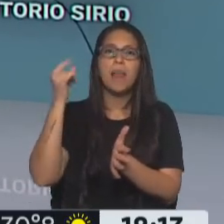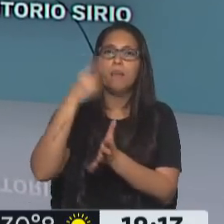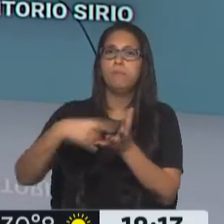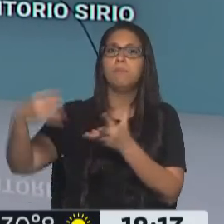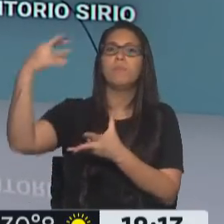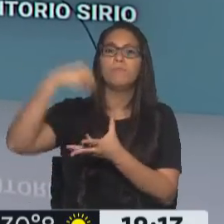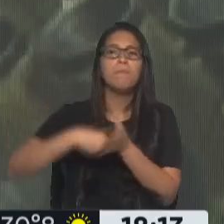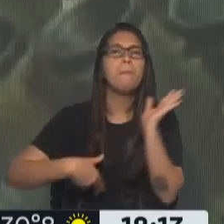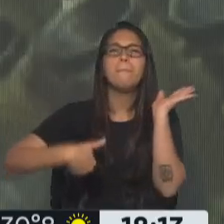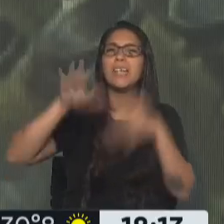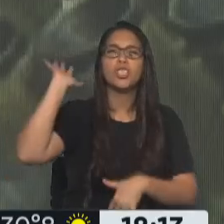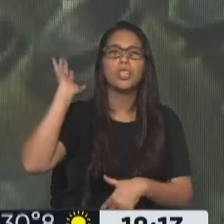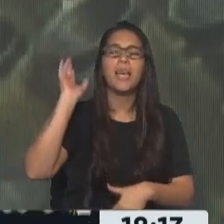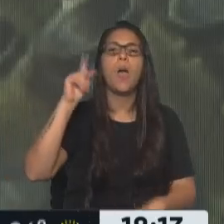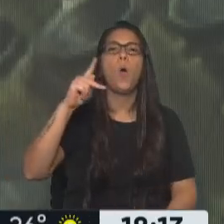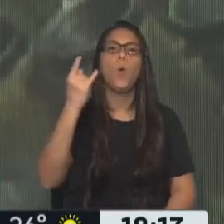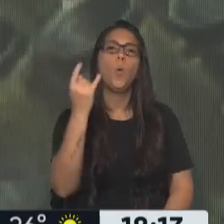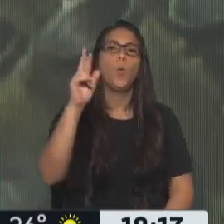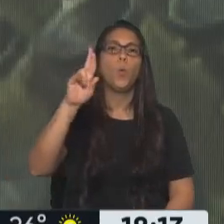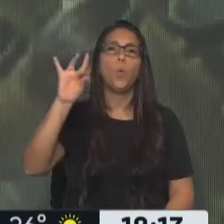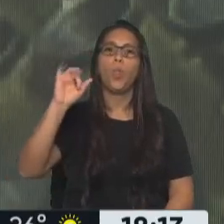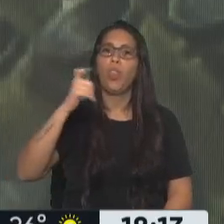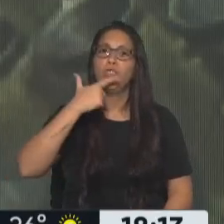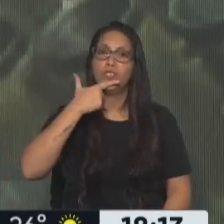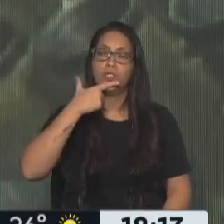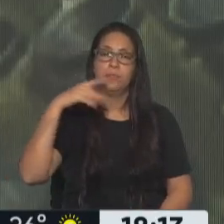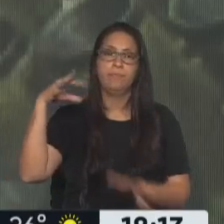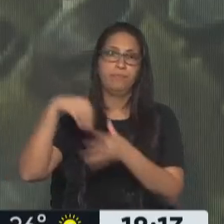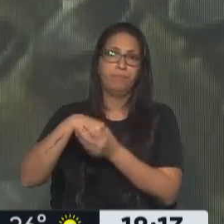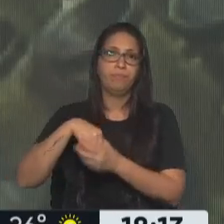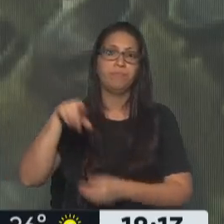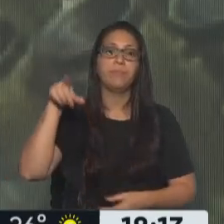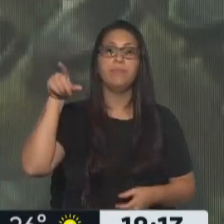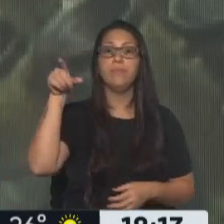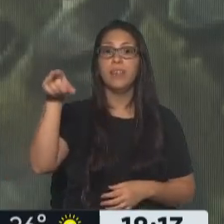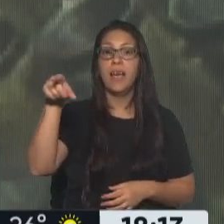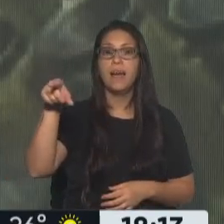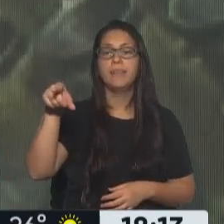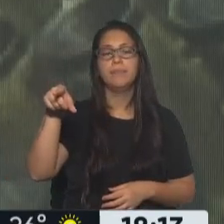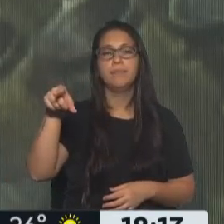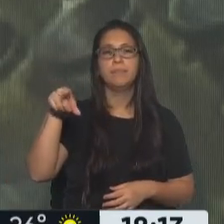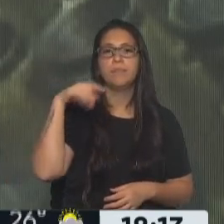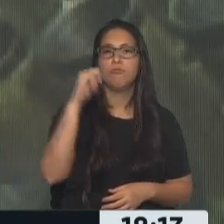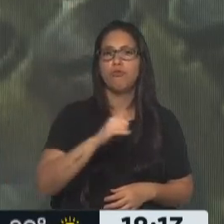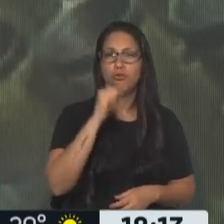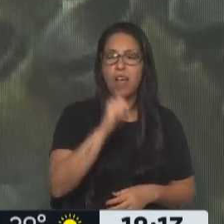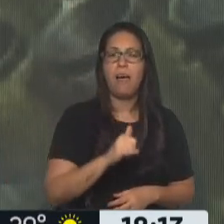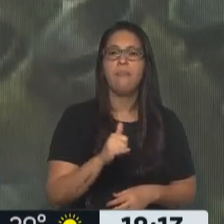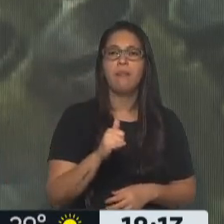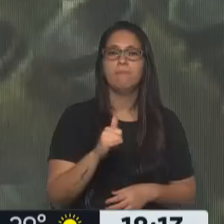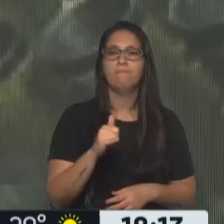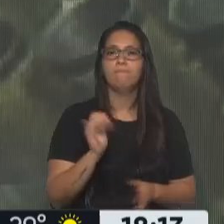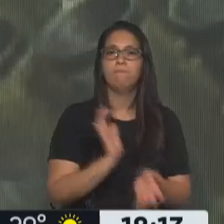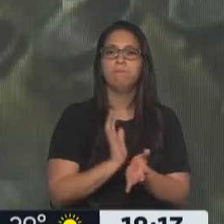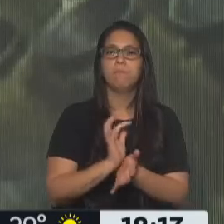kurdos. Exacto. Y ahí escuchábamos al presidente de Turquía, a Erdogan, que, bueno, es bastante más complejo, pero por la enemistad de lo que es